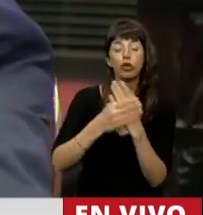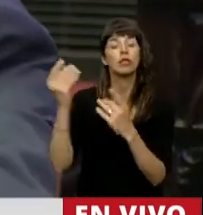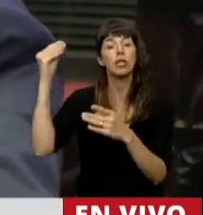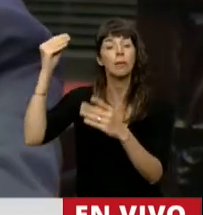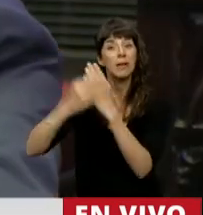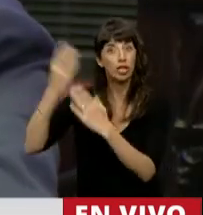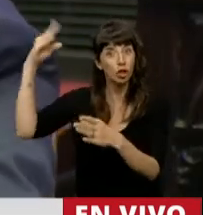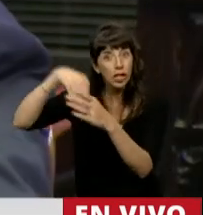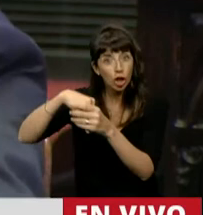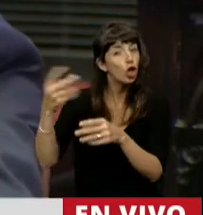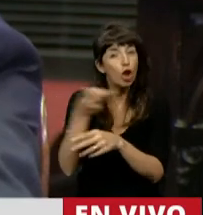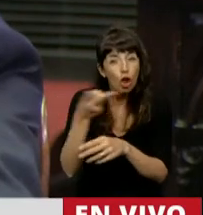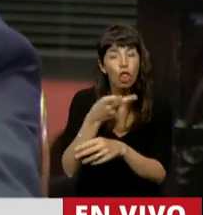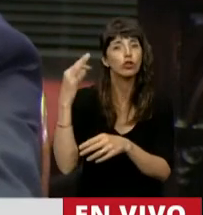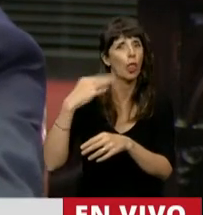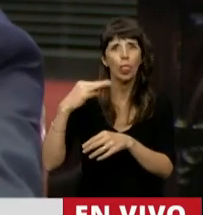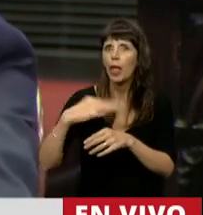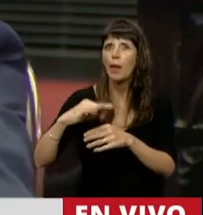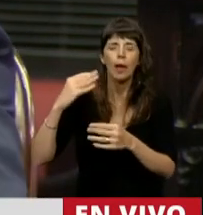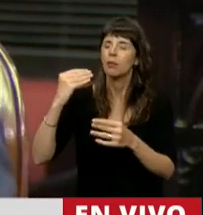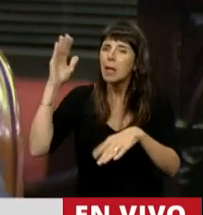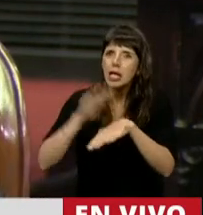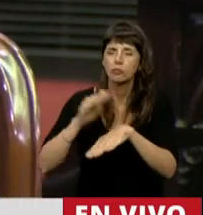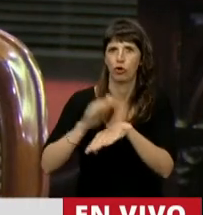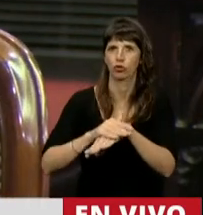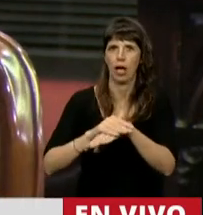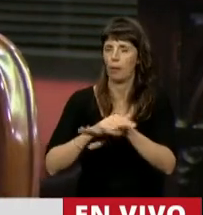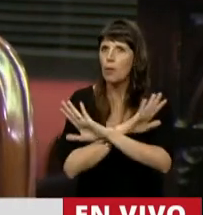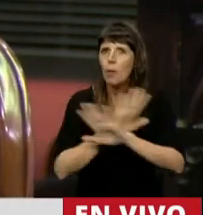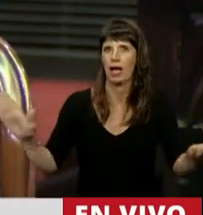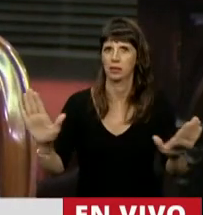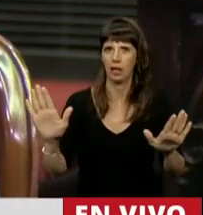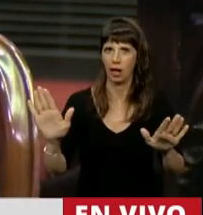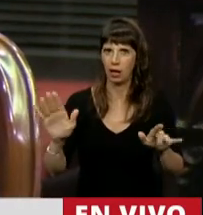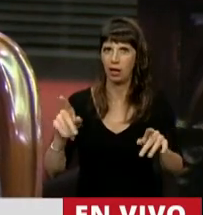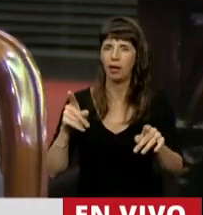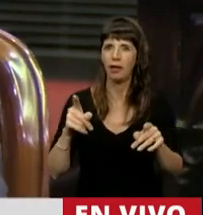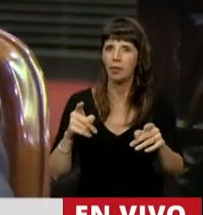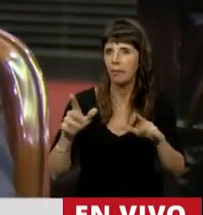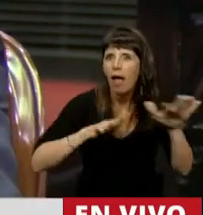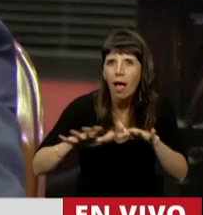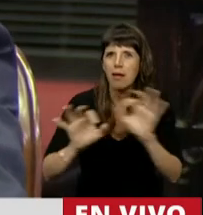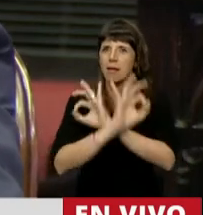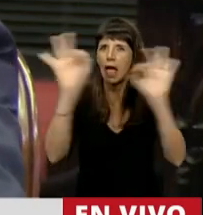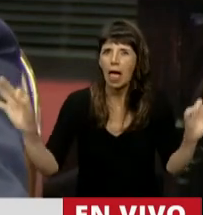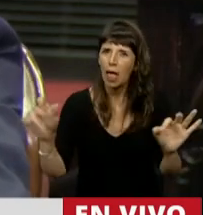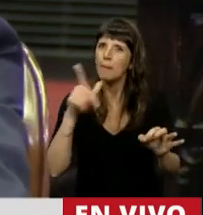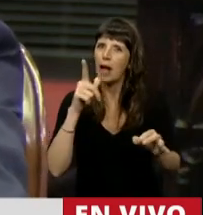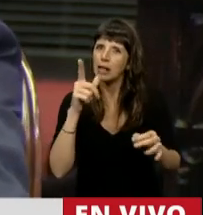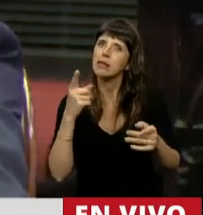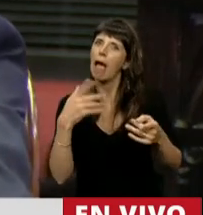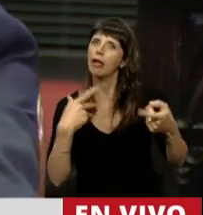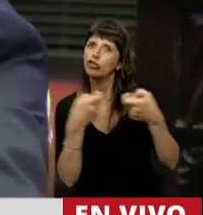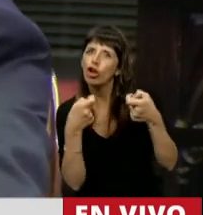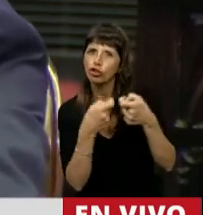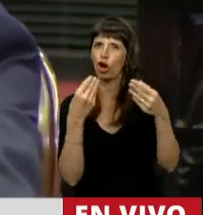asunto a que cese de una vez por todas la inacción la pasividad y hasta la complicidad que tienen con